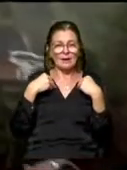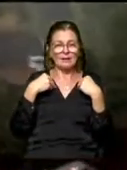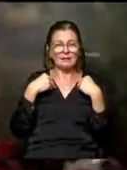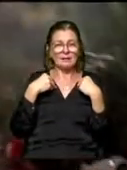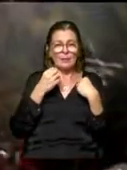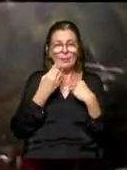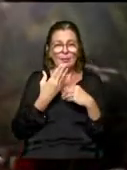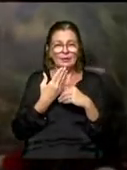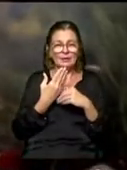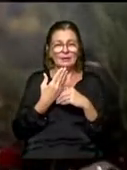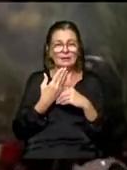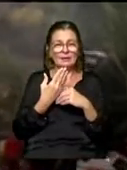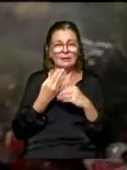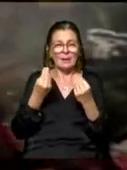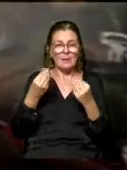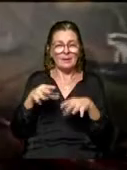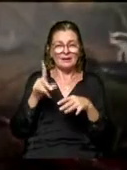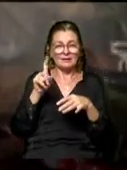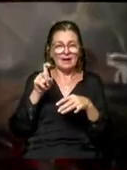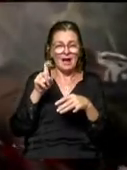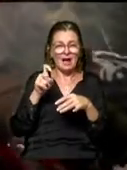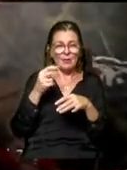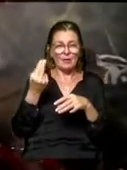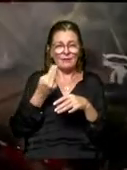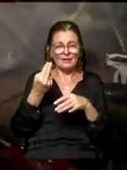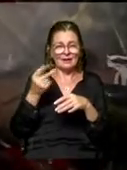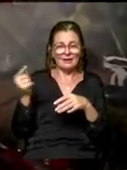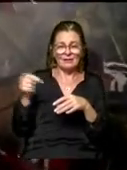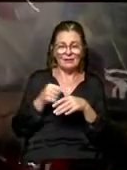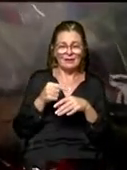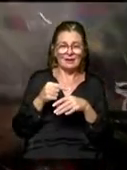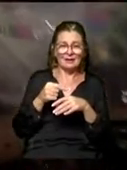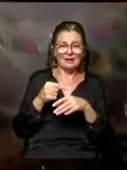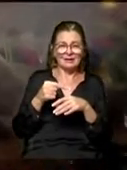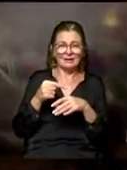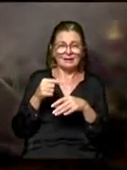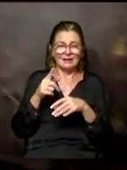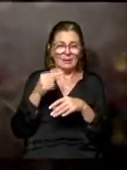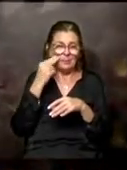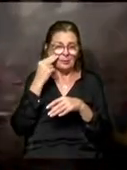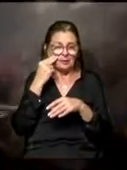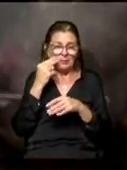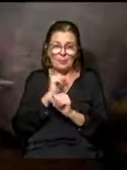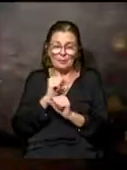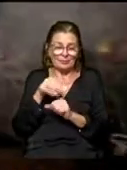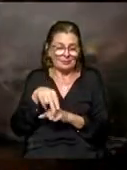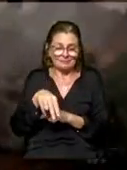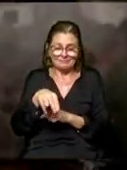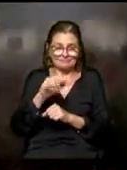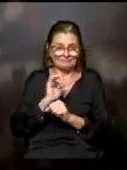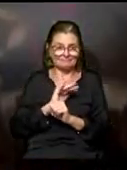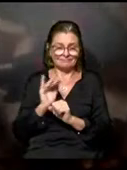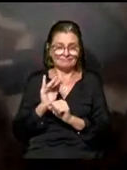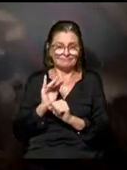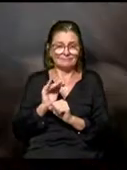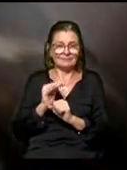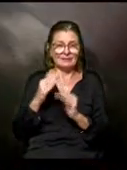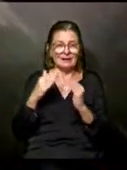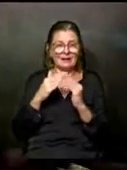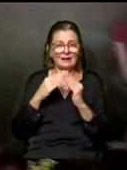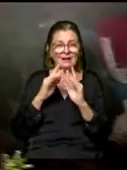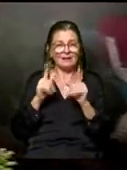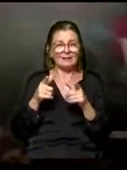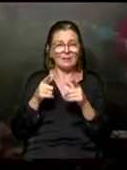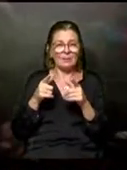porque pierde mucha agua, pierde por el baño y viene el agua de allá arriba para abajo, y acá es imposible pasar. Y la casa también es